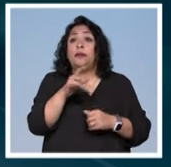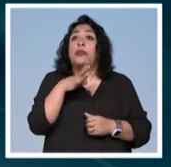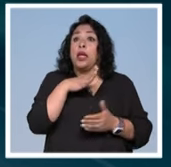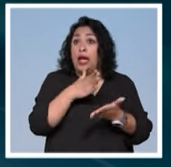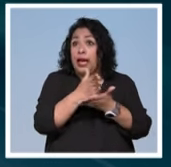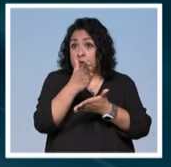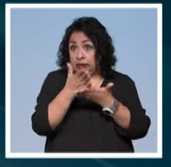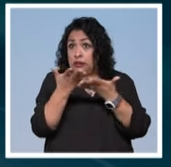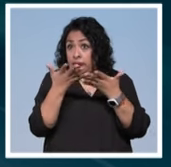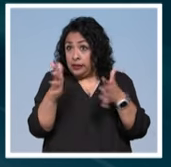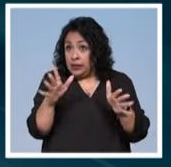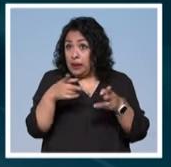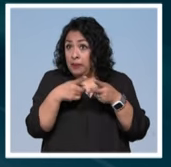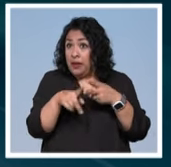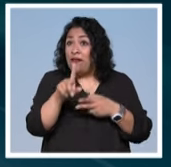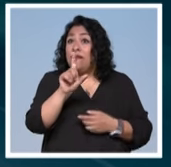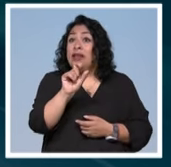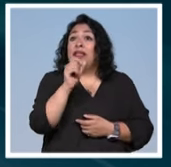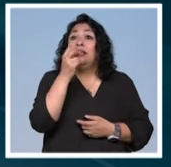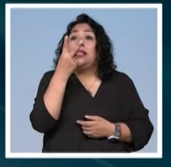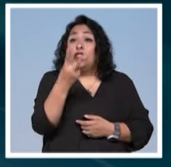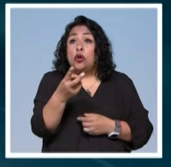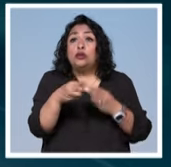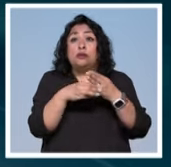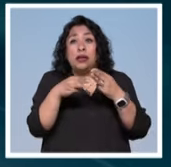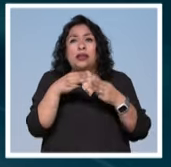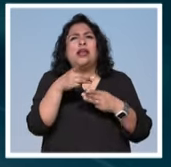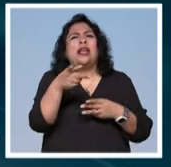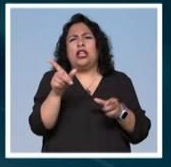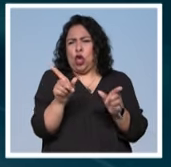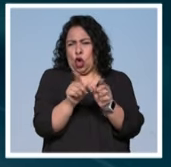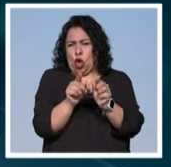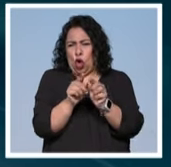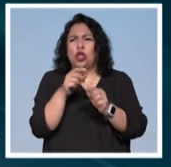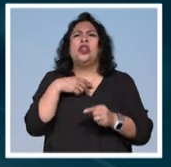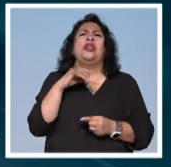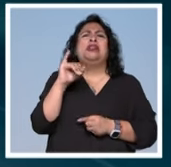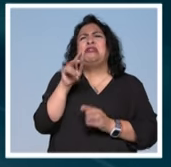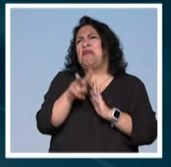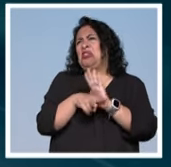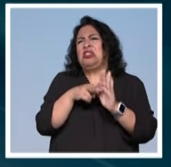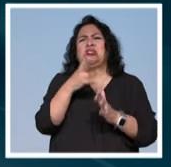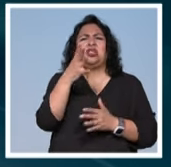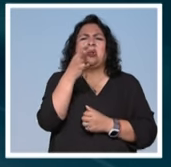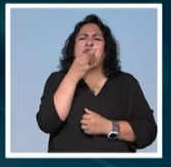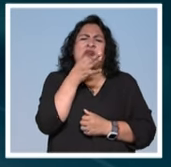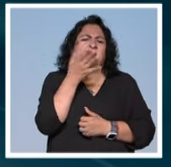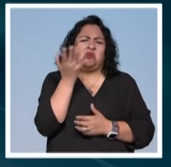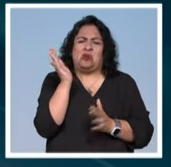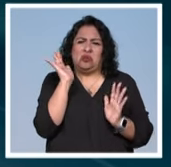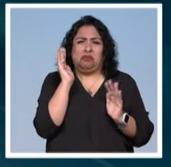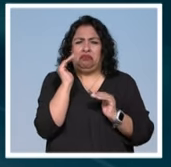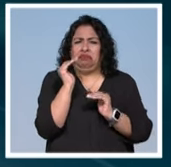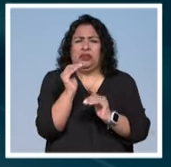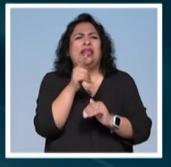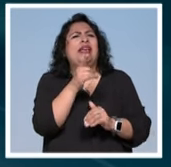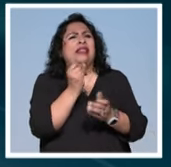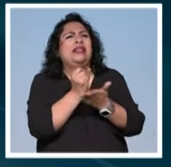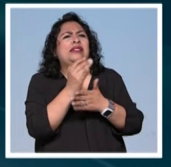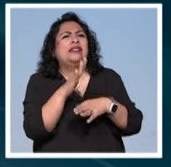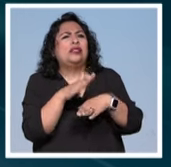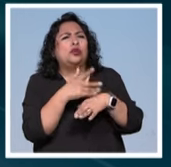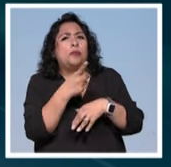accesibles ya los primeros 22 materiales son de formato corto 22 sí son Alo mucho 5 minutos a Por qué se decidió